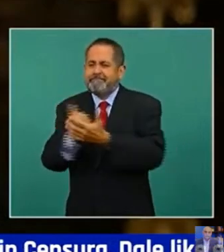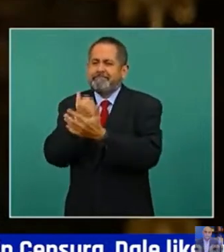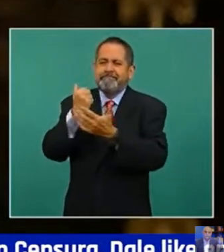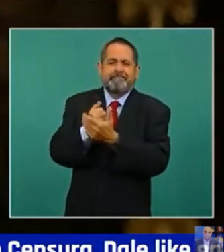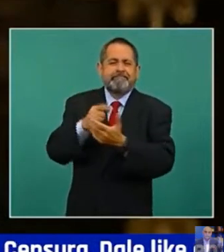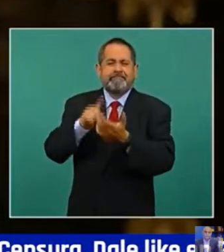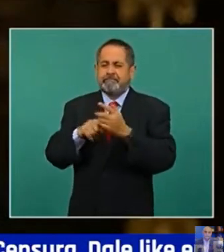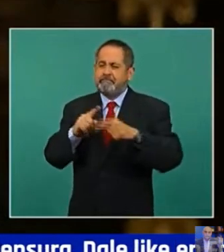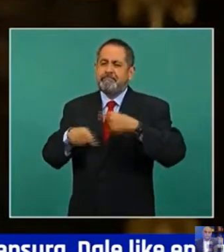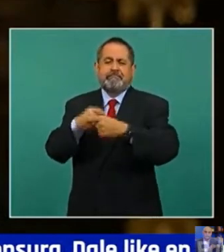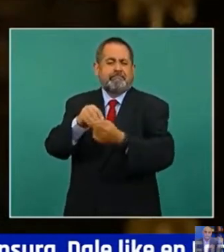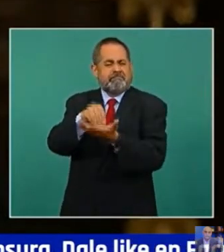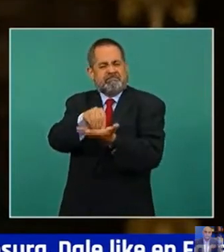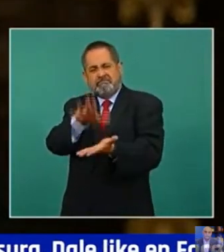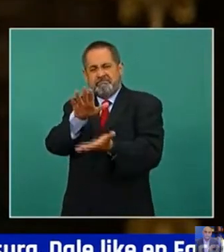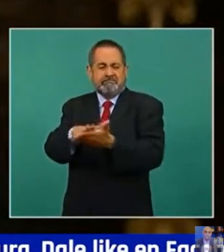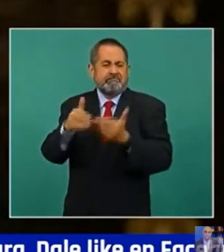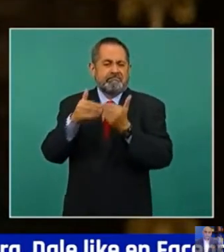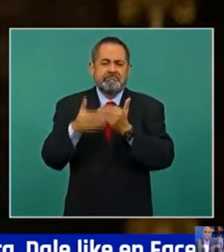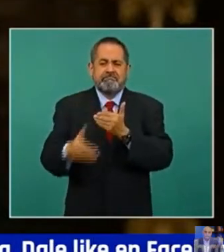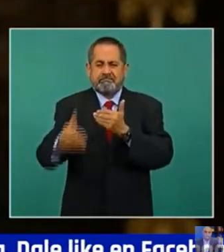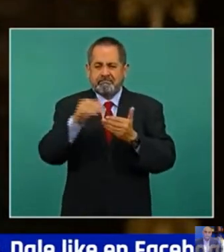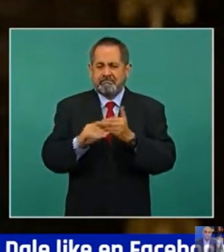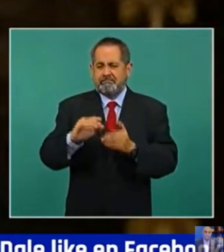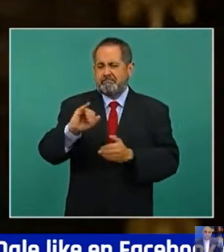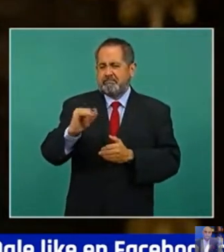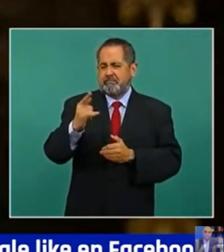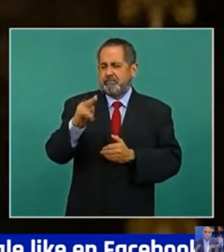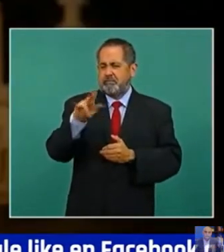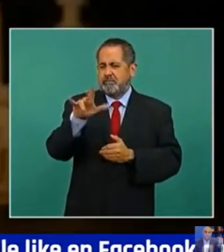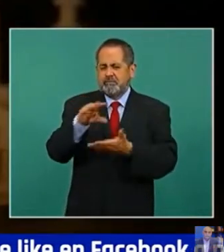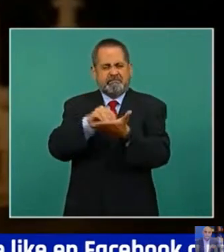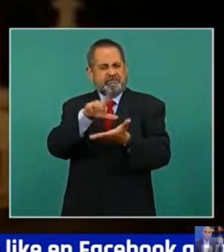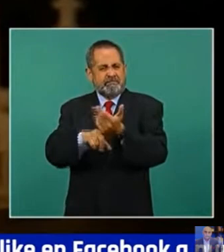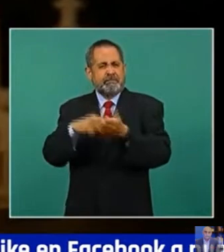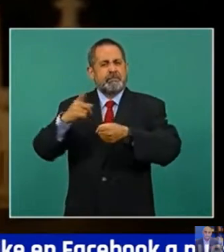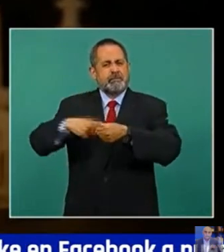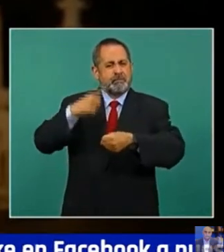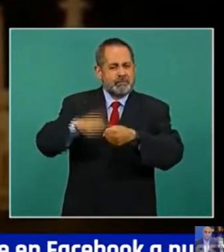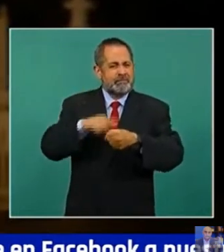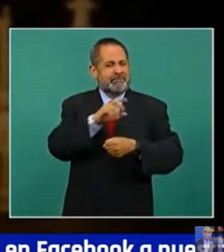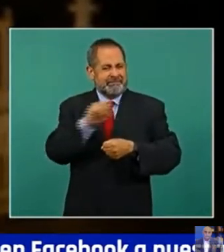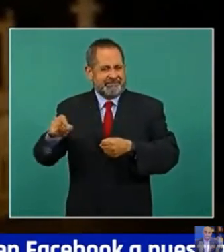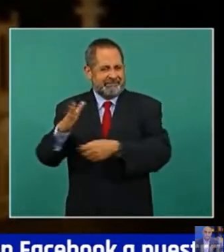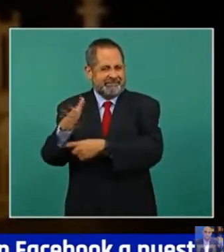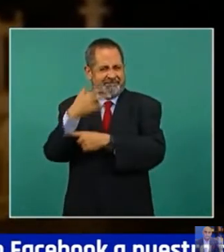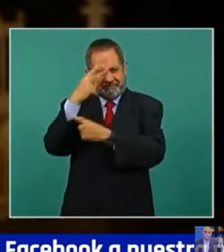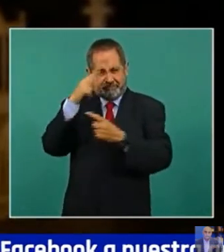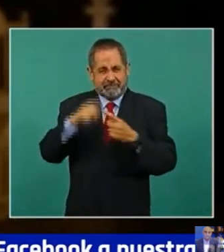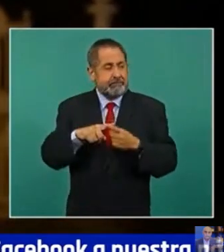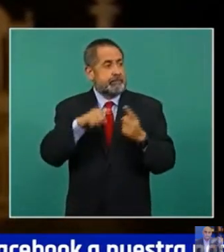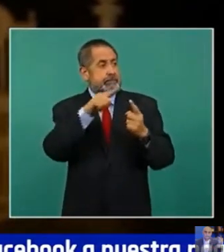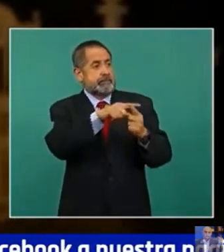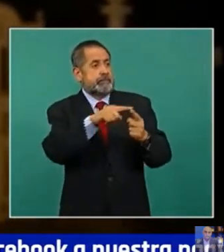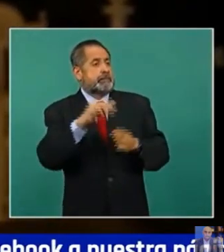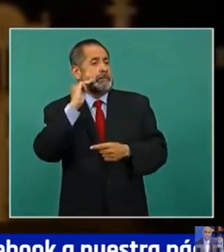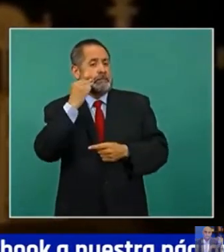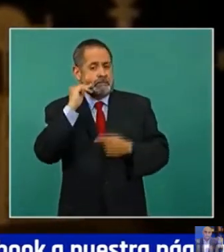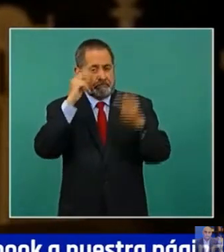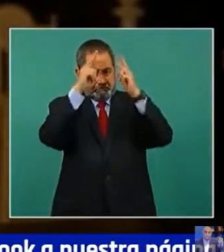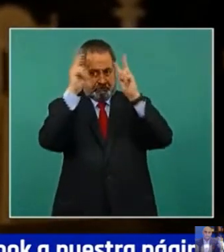Iguala impresas para siempre en los colores de la bandera. María de Guadalupe, la Virgen